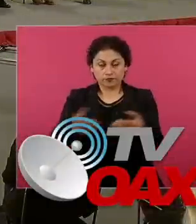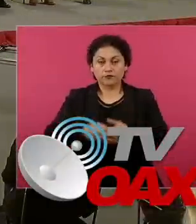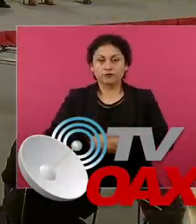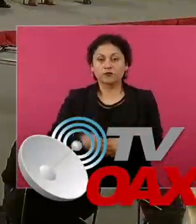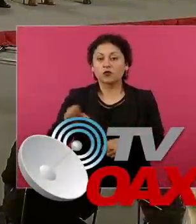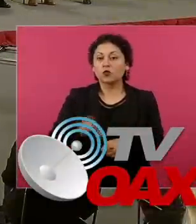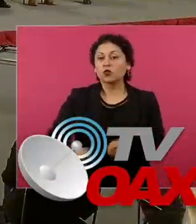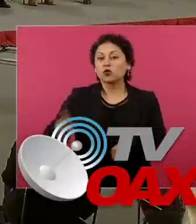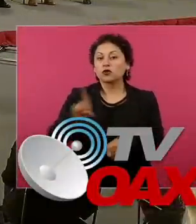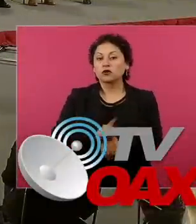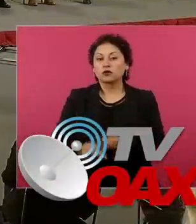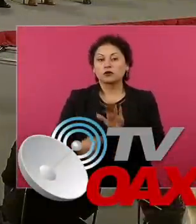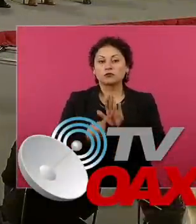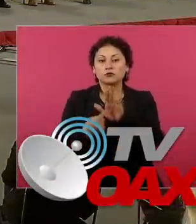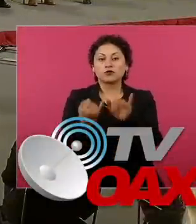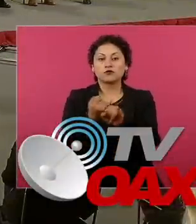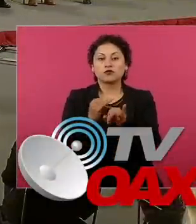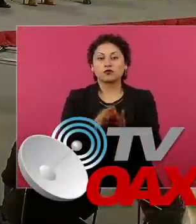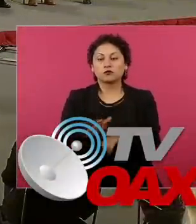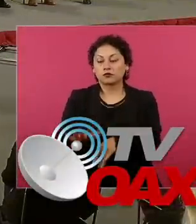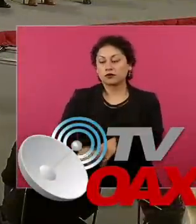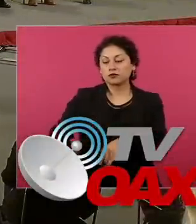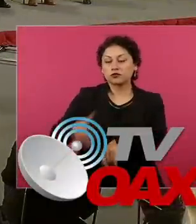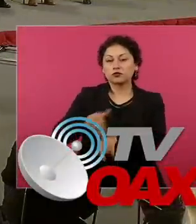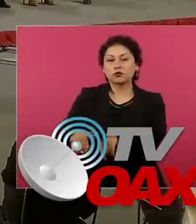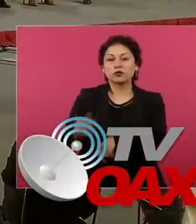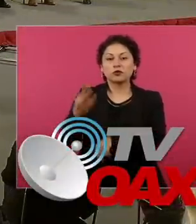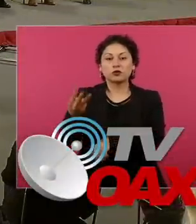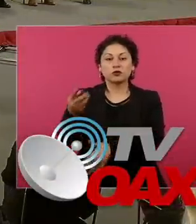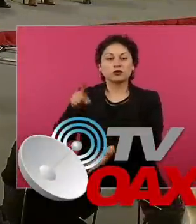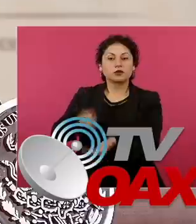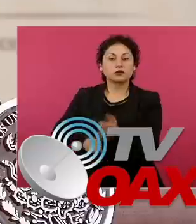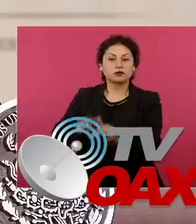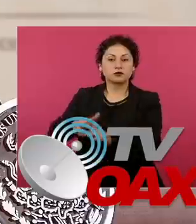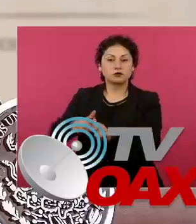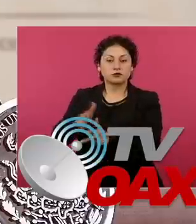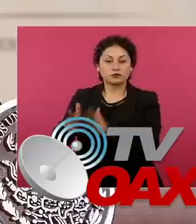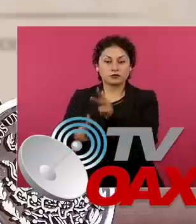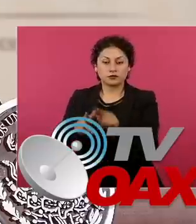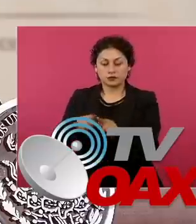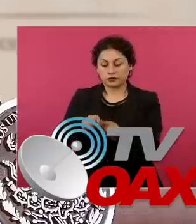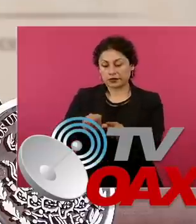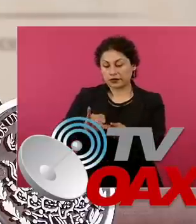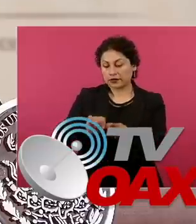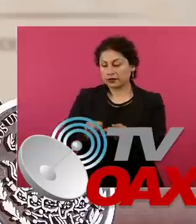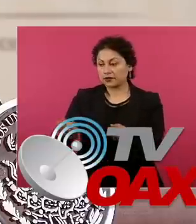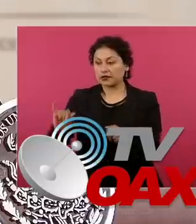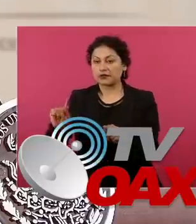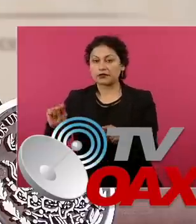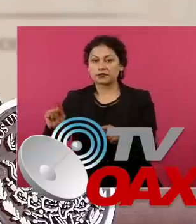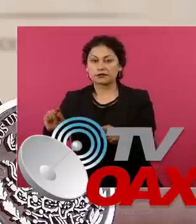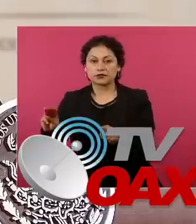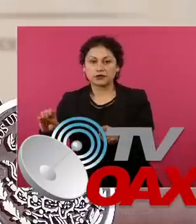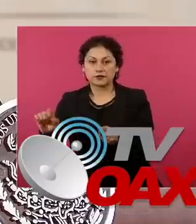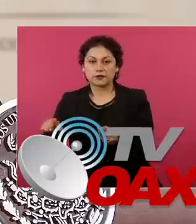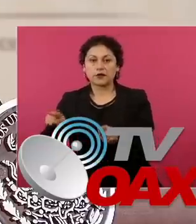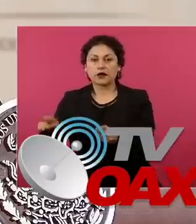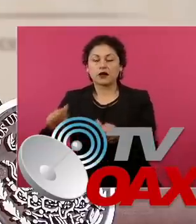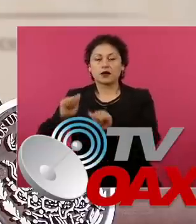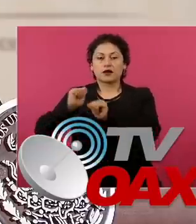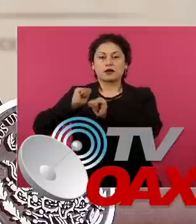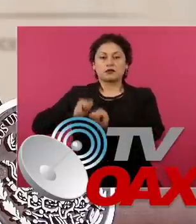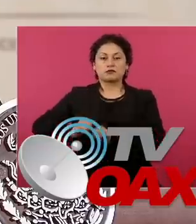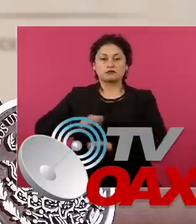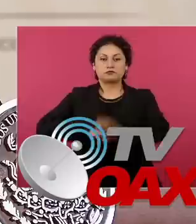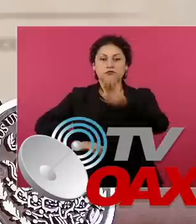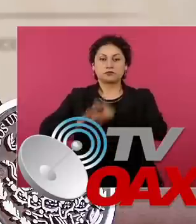hoy informaremos los avances del tramo 3 correspondientes de Calquiní a Izamal, que están a cargo del consorcio formado por Grupo